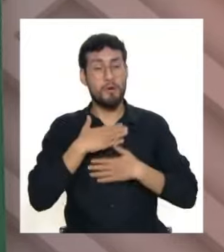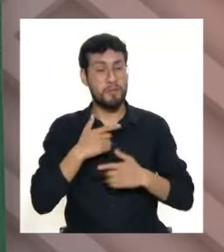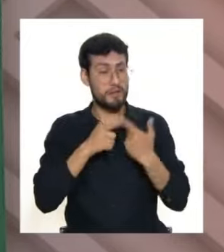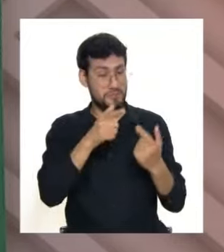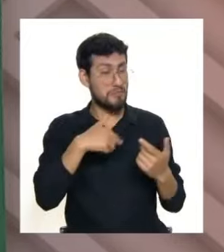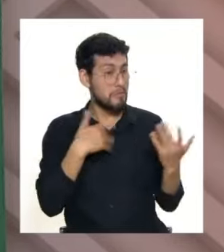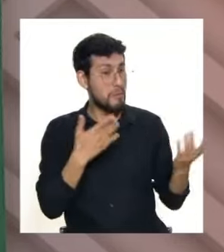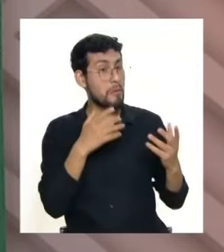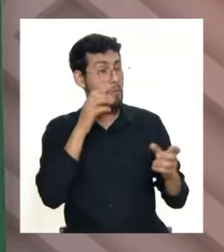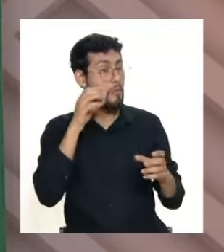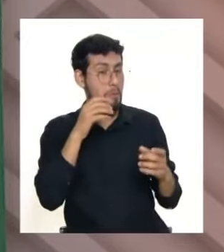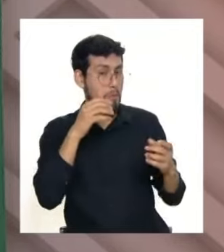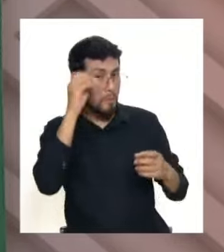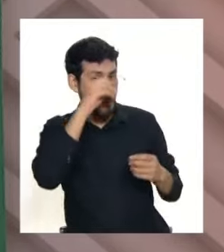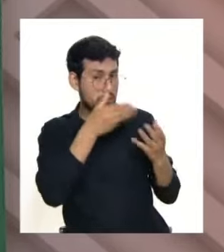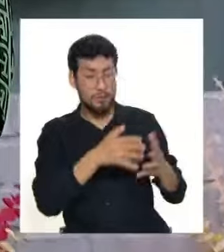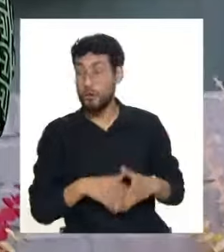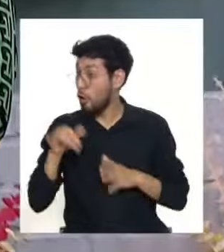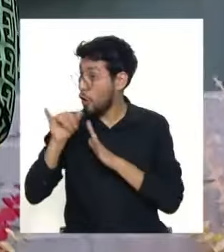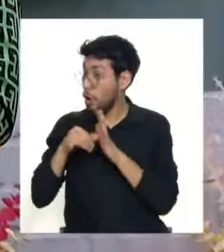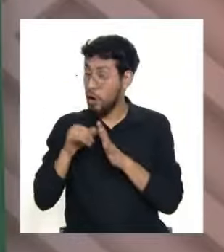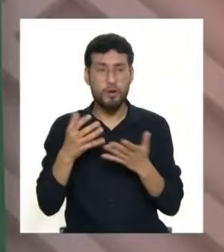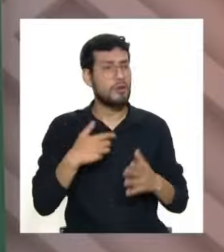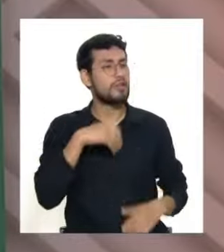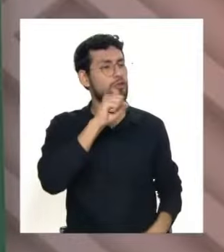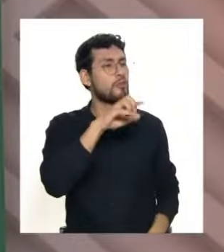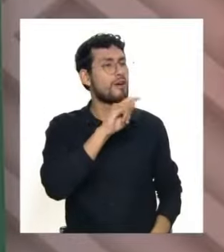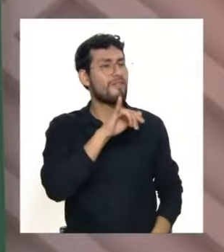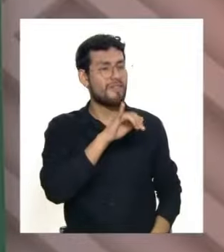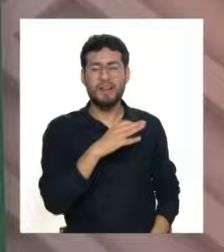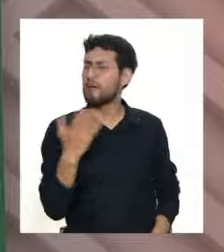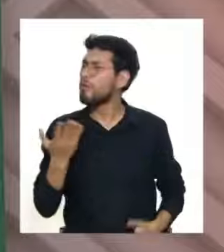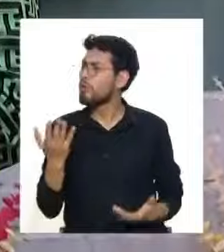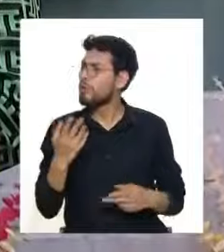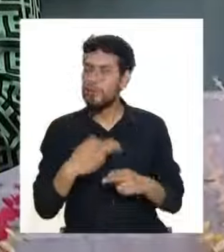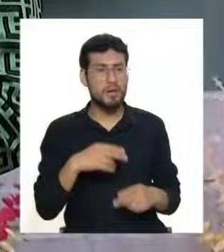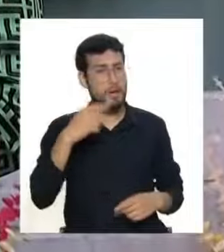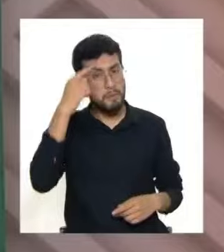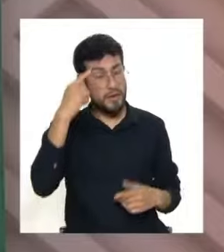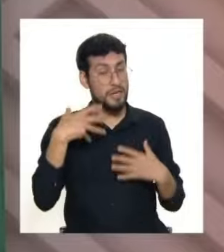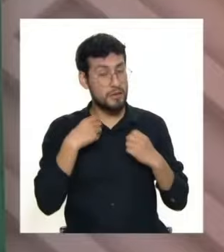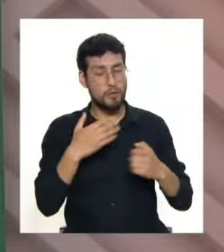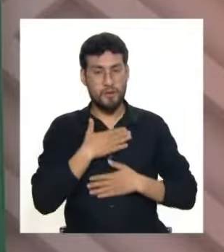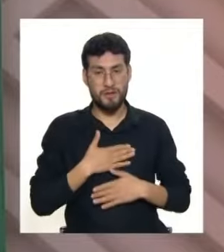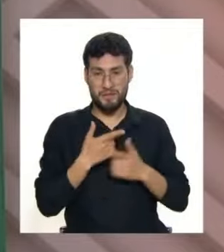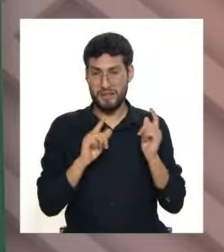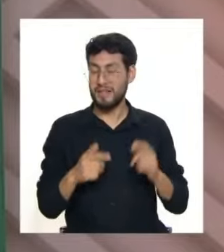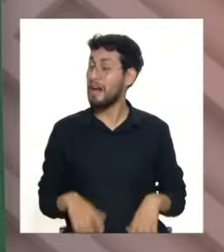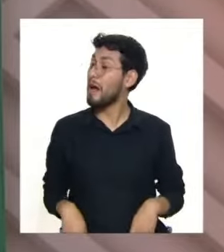también estamos haciendo pininos. ¿Por YouTube? Perfecto. Estoy en Spotify. Ah, ya. ¿Cómo se llama? Mente Sana y Cuerpo Libre.